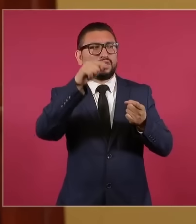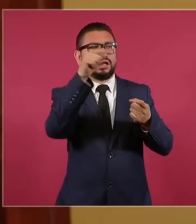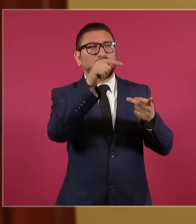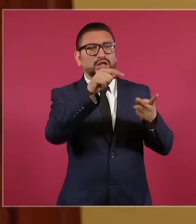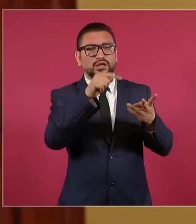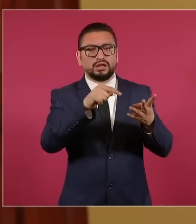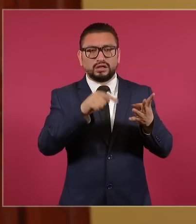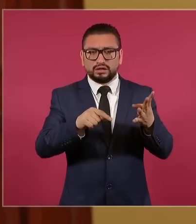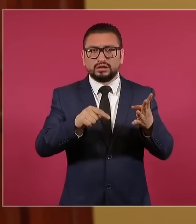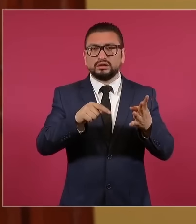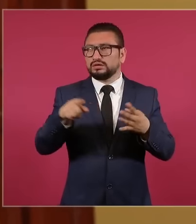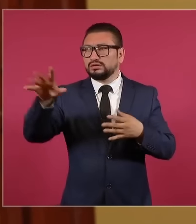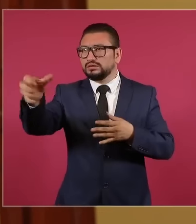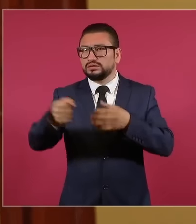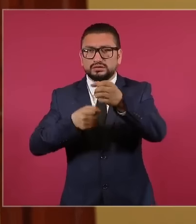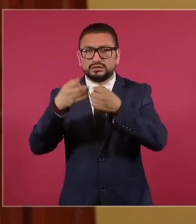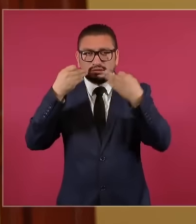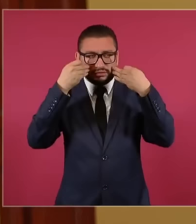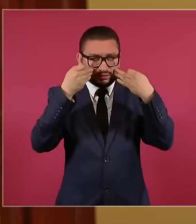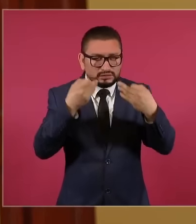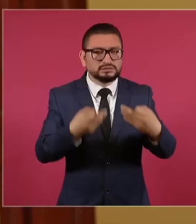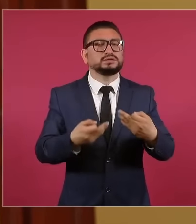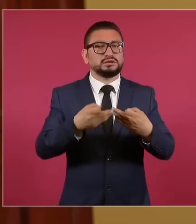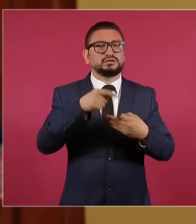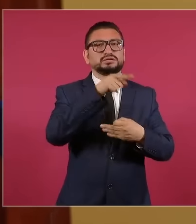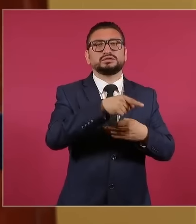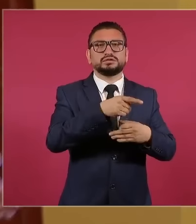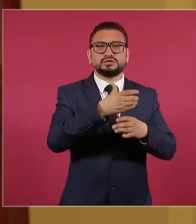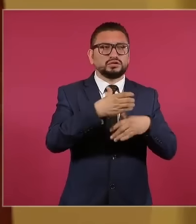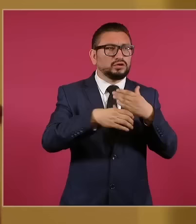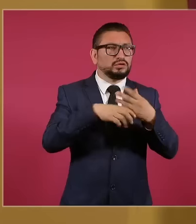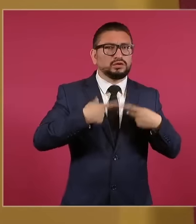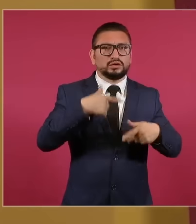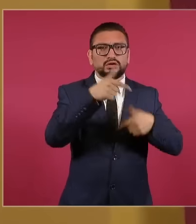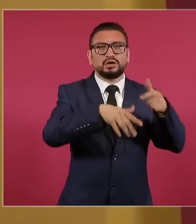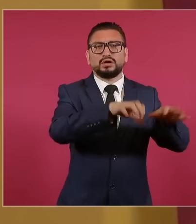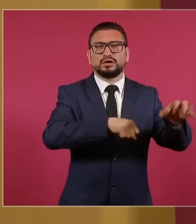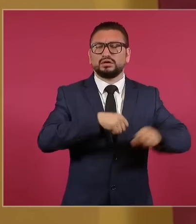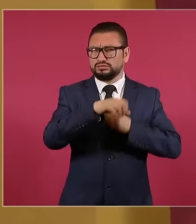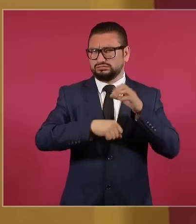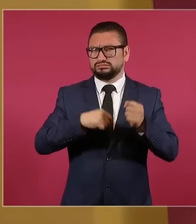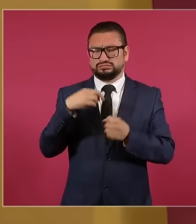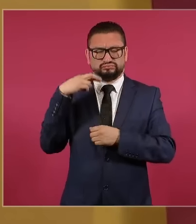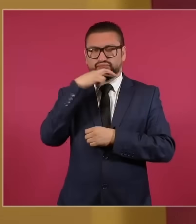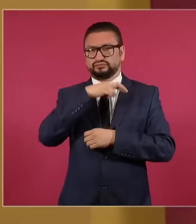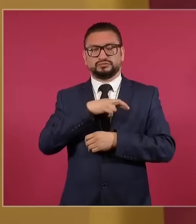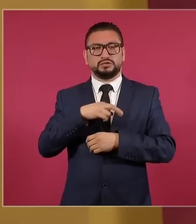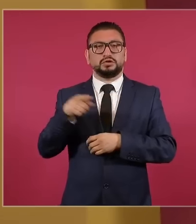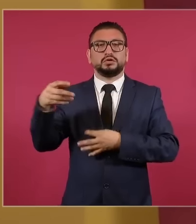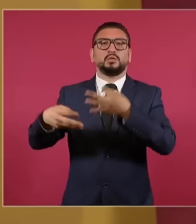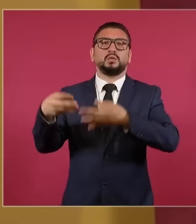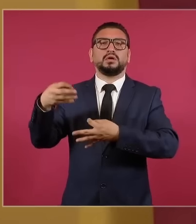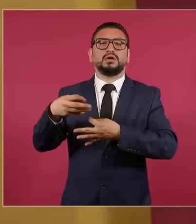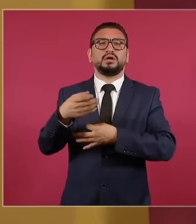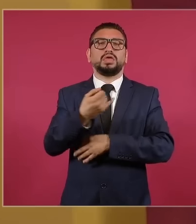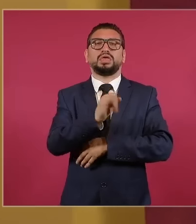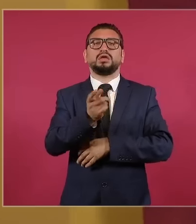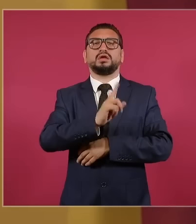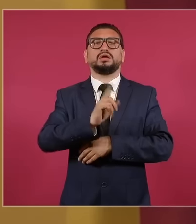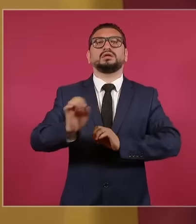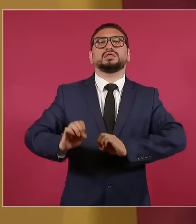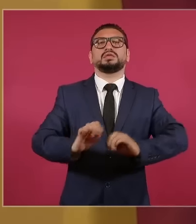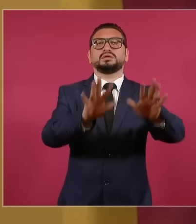este a sus testigos ingresando al lugar donde encontraron los detenidos entonces eh los dejó en